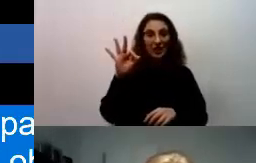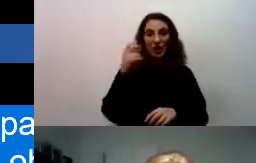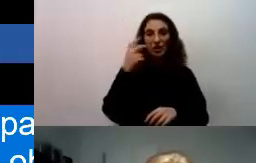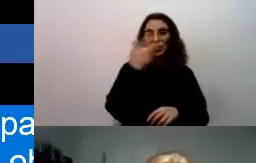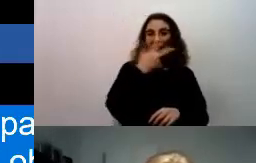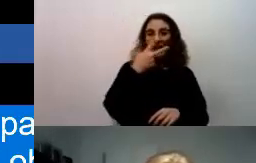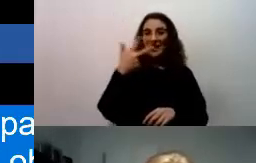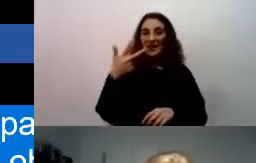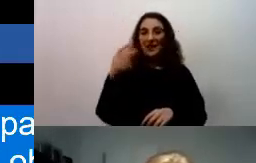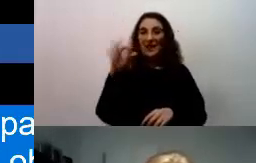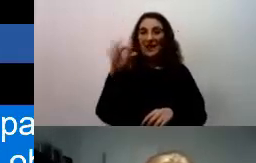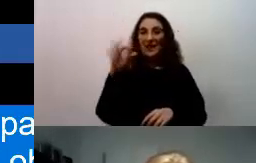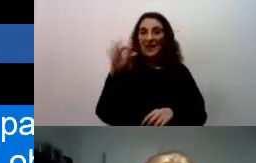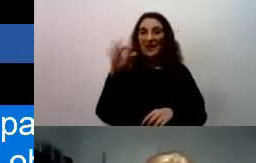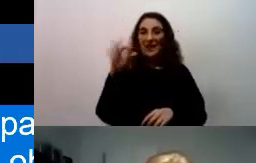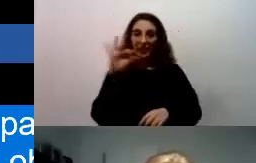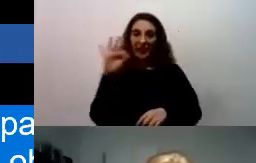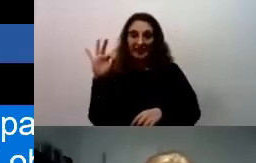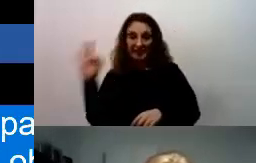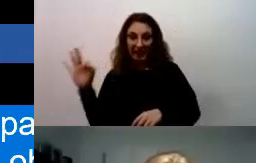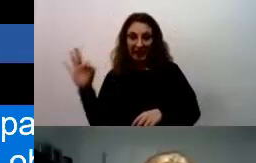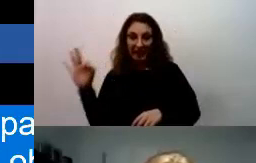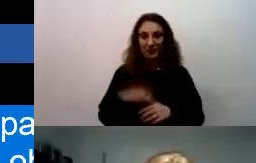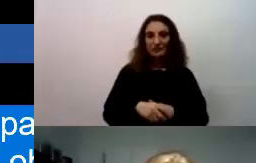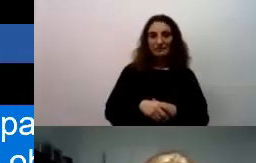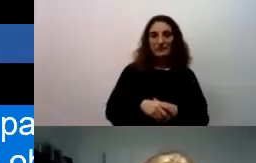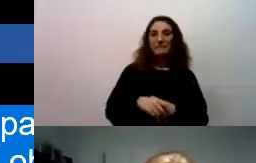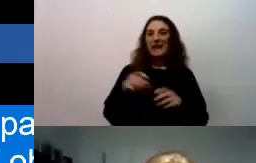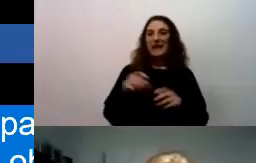Maipú 88, Ciudad Autónoma de Buenos Aires.